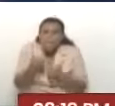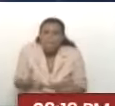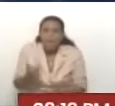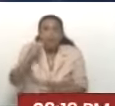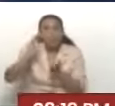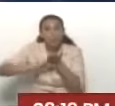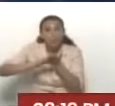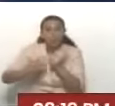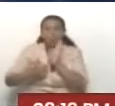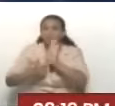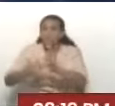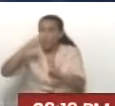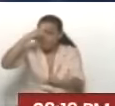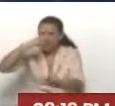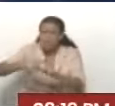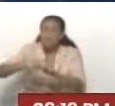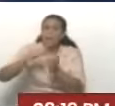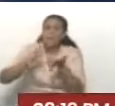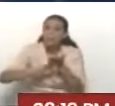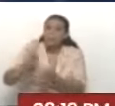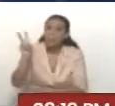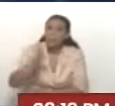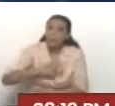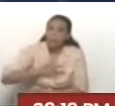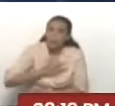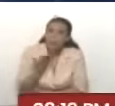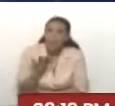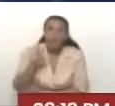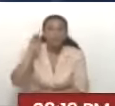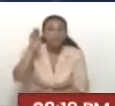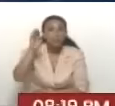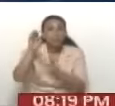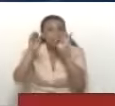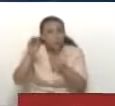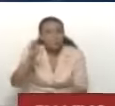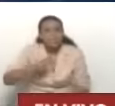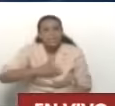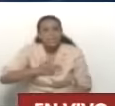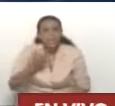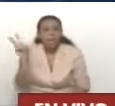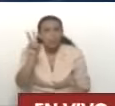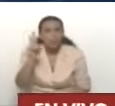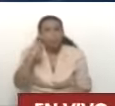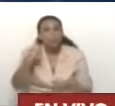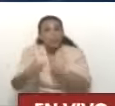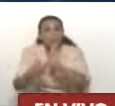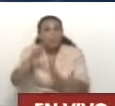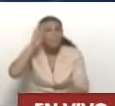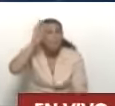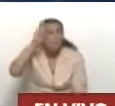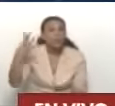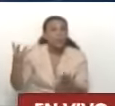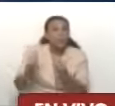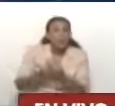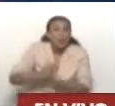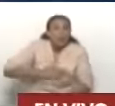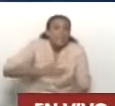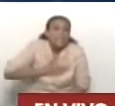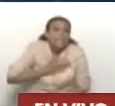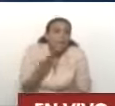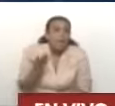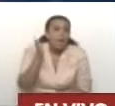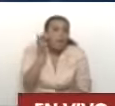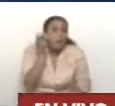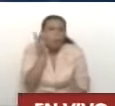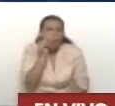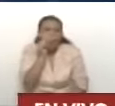visto resultados positivos de la Venezuela posible, de esa Venezuela del futuro, de esa Venezuela que usted, presidente, junto al pueblo, junto a las